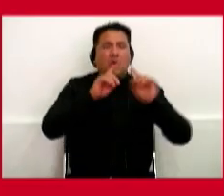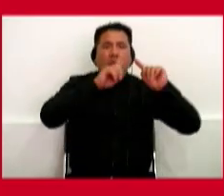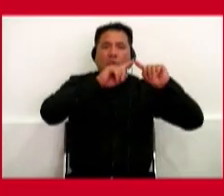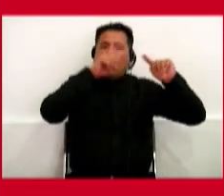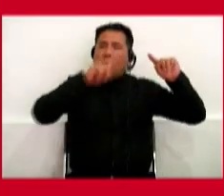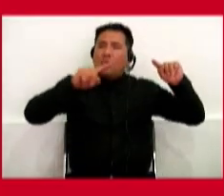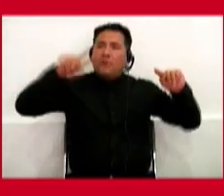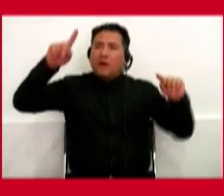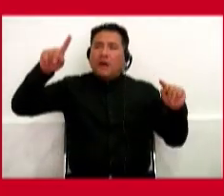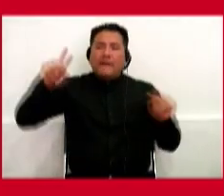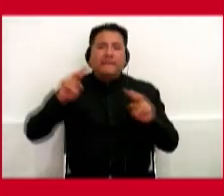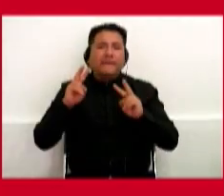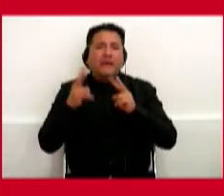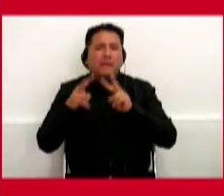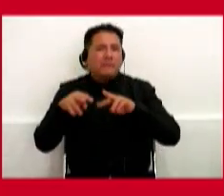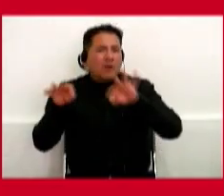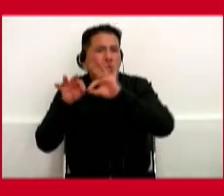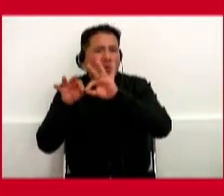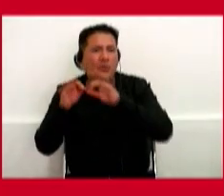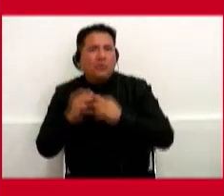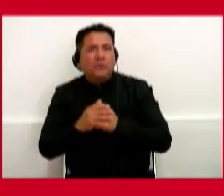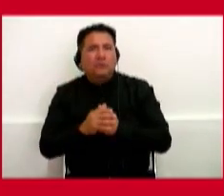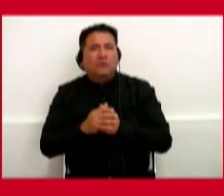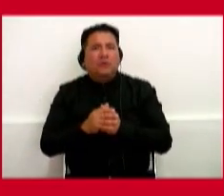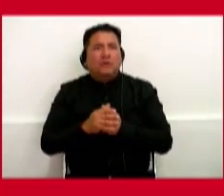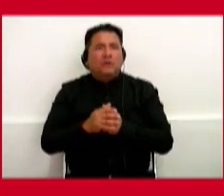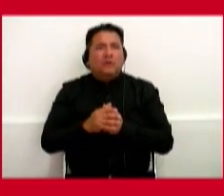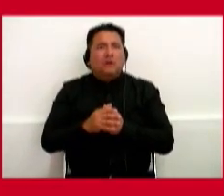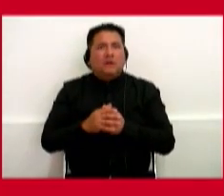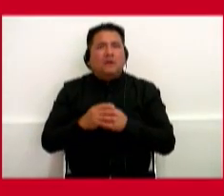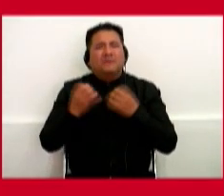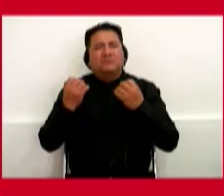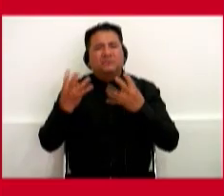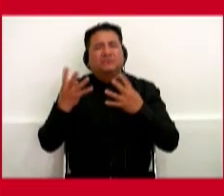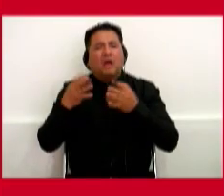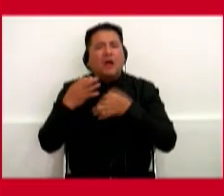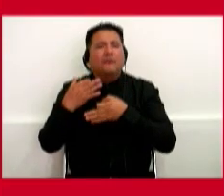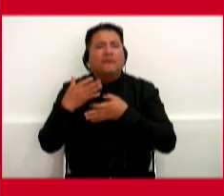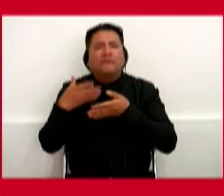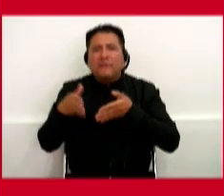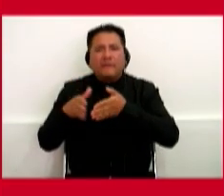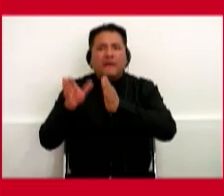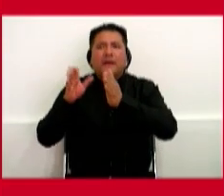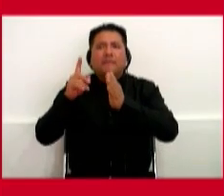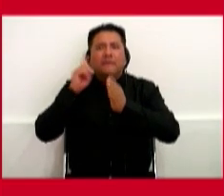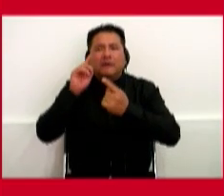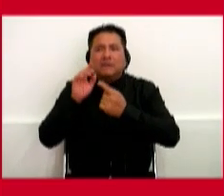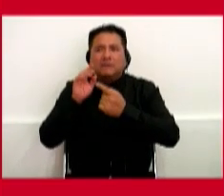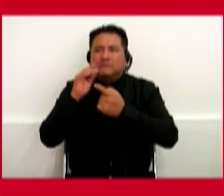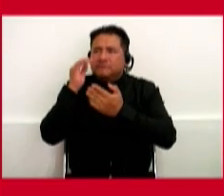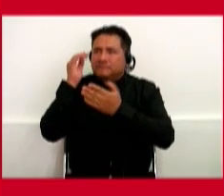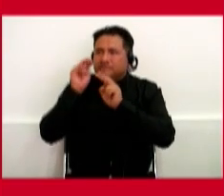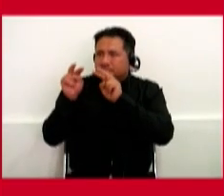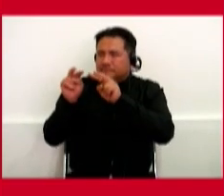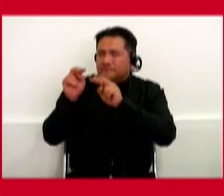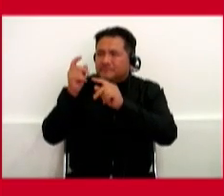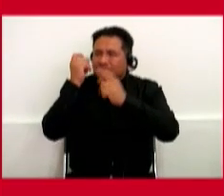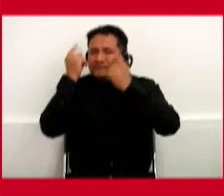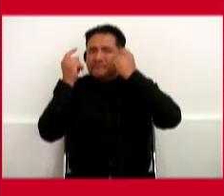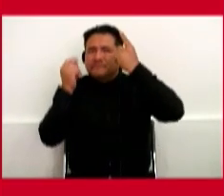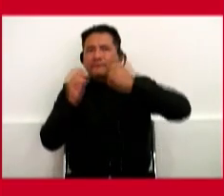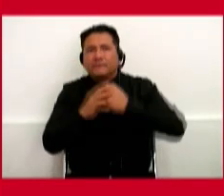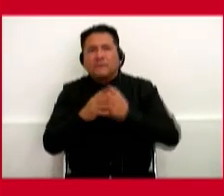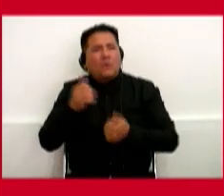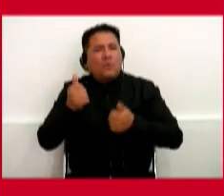versus ritmo de producción, tiene varias formas de expresarse, pero que en cierta forma lo que busca es establecer cuál es nuestra